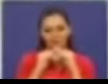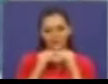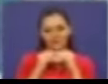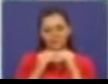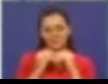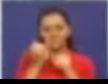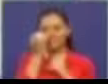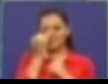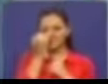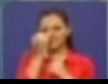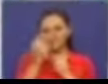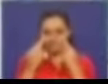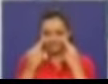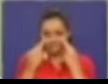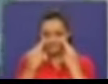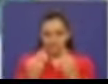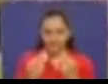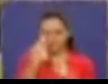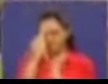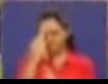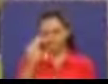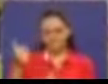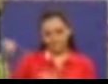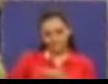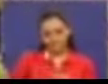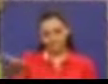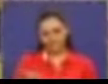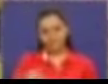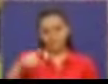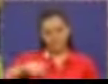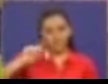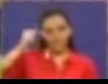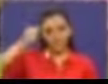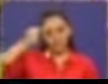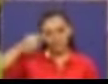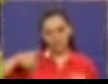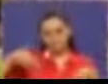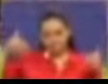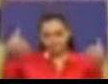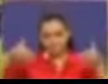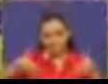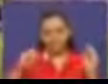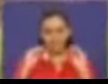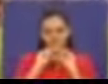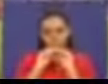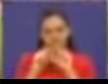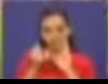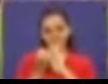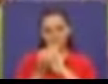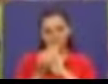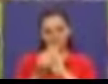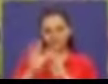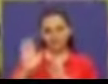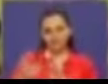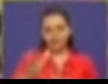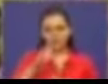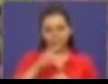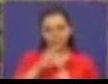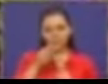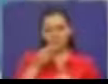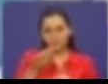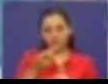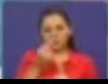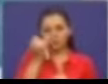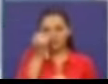los pueblos ancestrales, compañeros. Este es el gobierno de los pueblos ancestrales. Donde más estamos reduciendo pobreza es en los